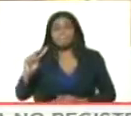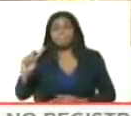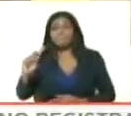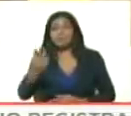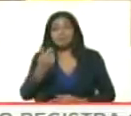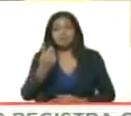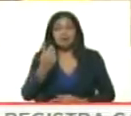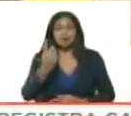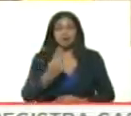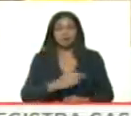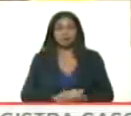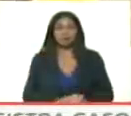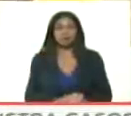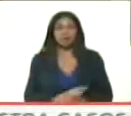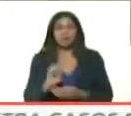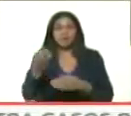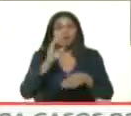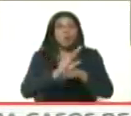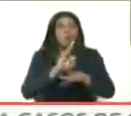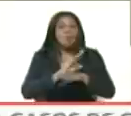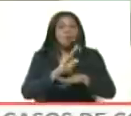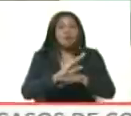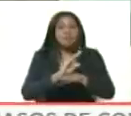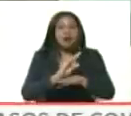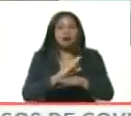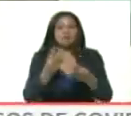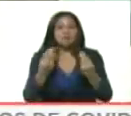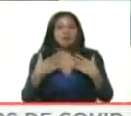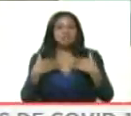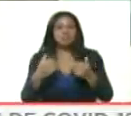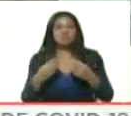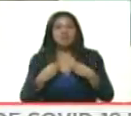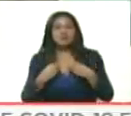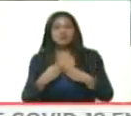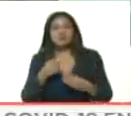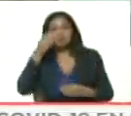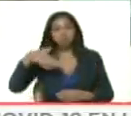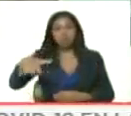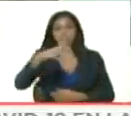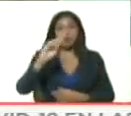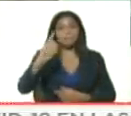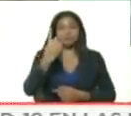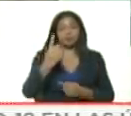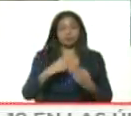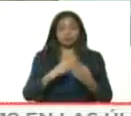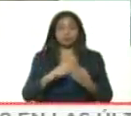por preservar la salud y la vida del pueblo.